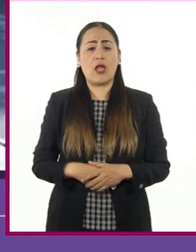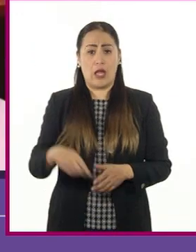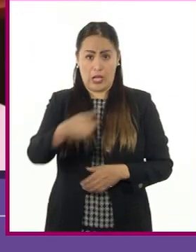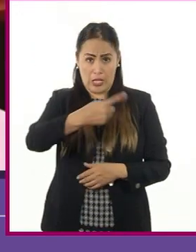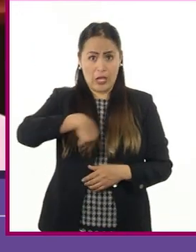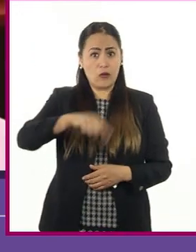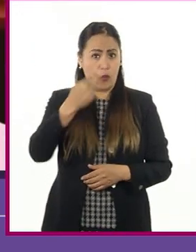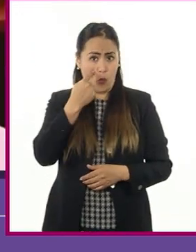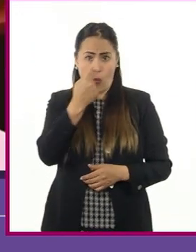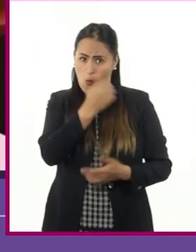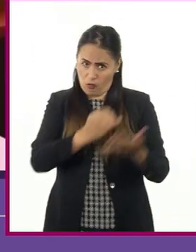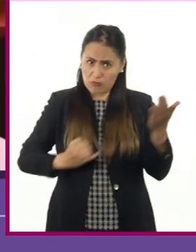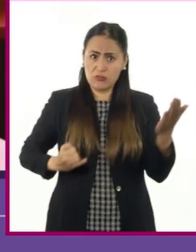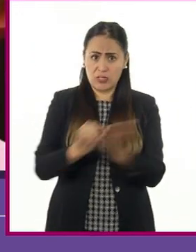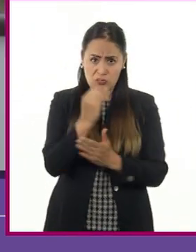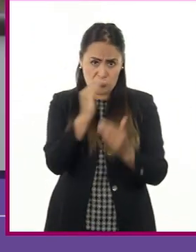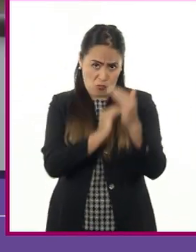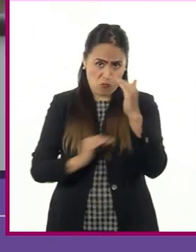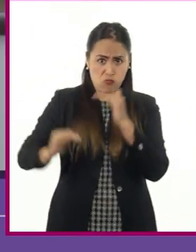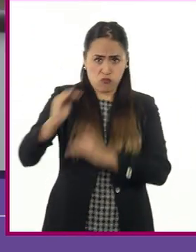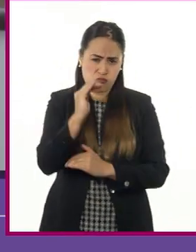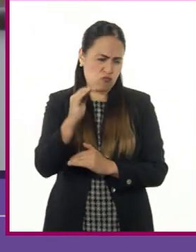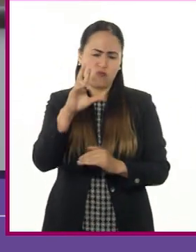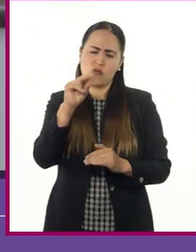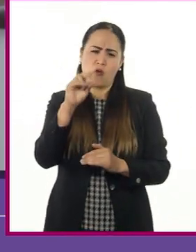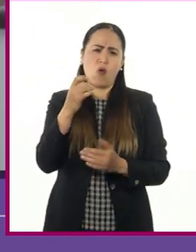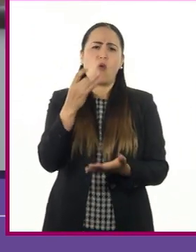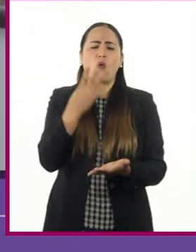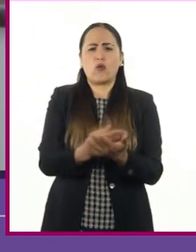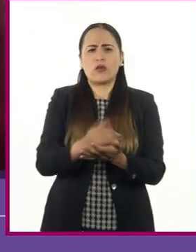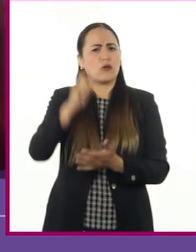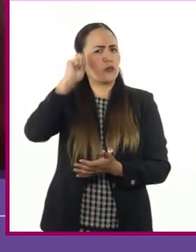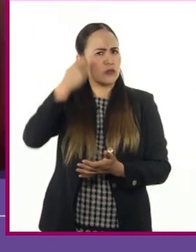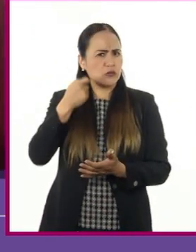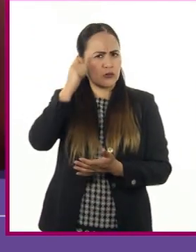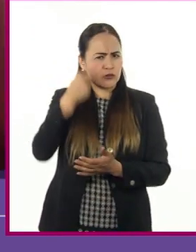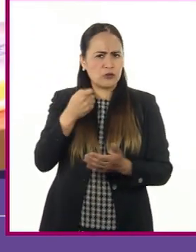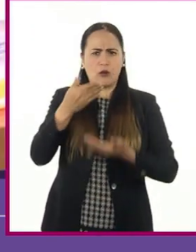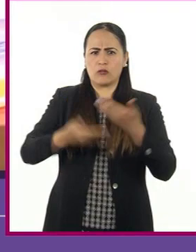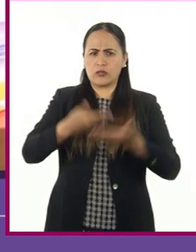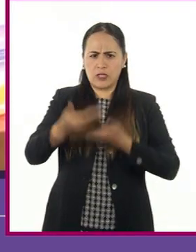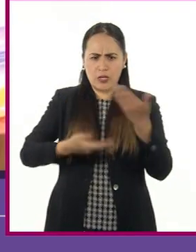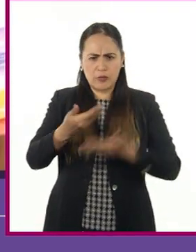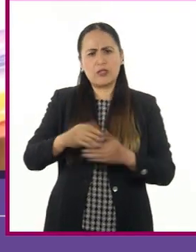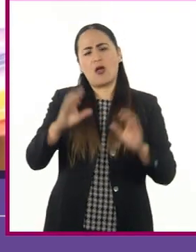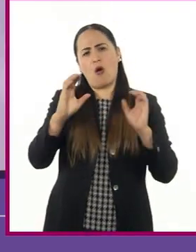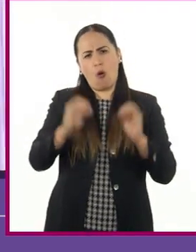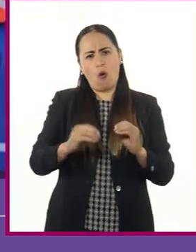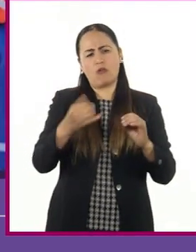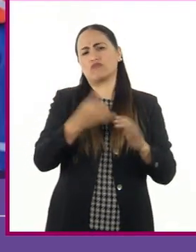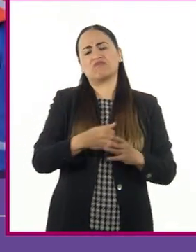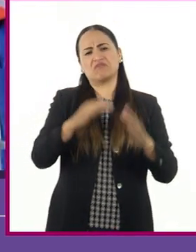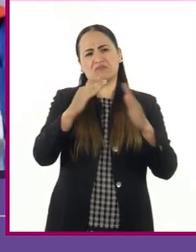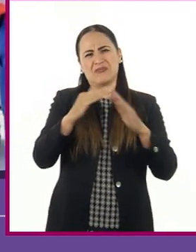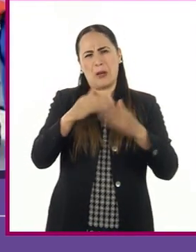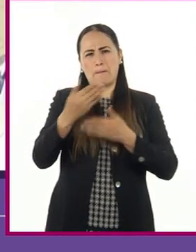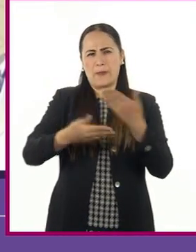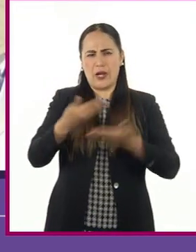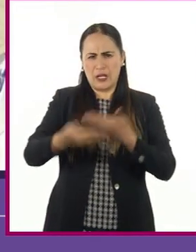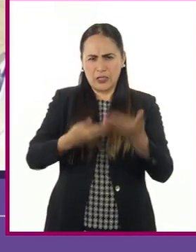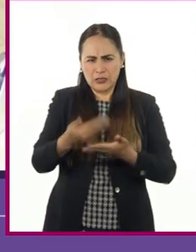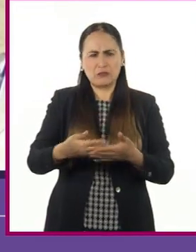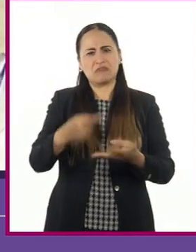decisión. Llevan a cabo actividades como trámites de pensiones, créditos para vivienda,